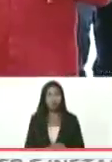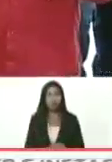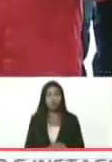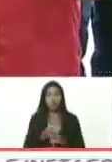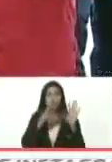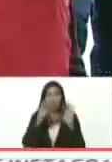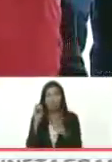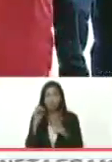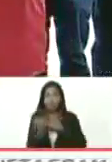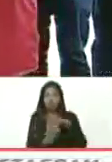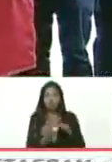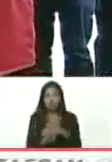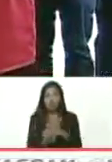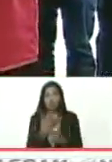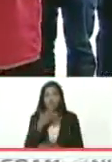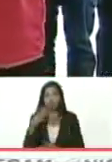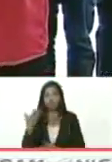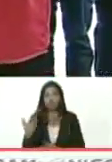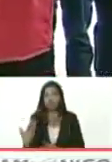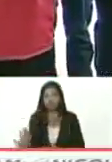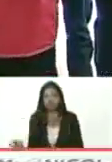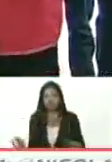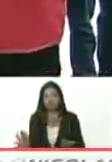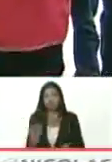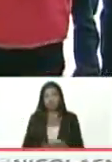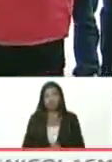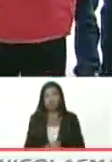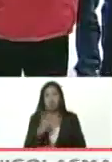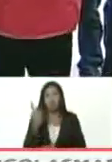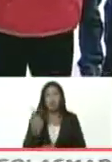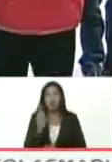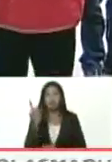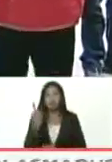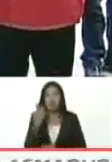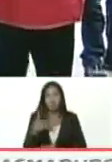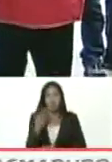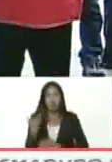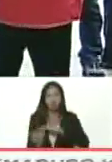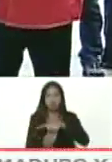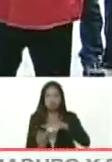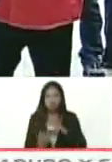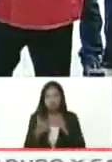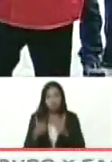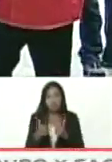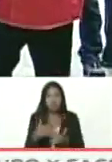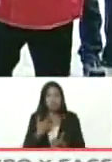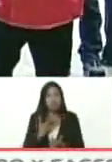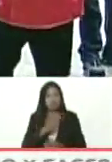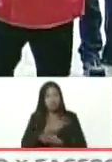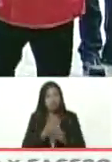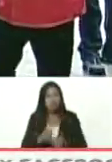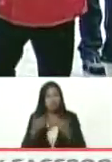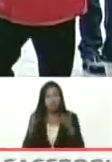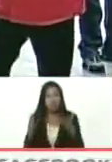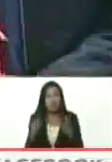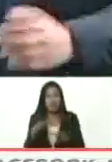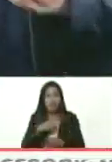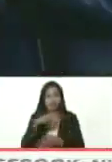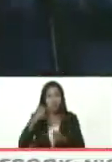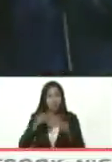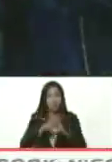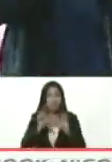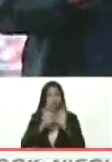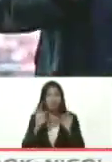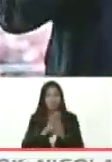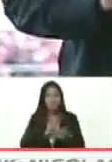ninguna. Una sola, sin burocracia. Que sienta el poder popular en el alma, porque